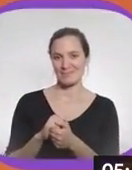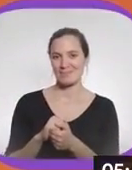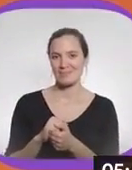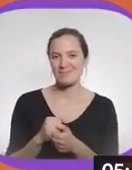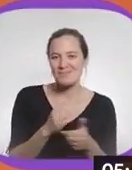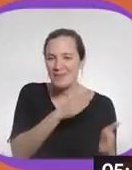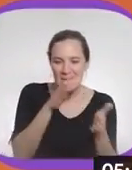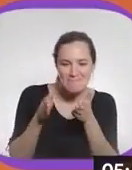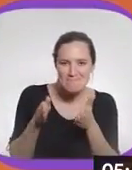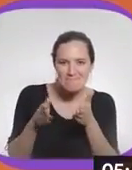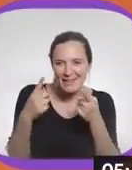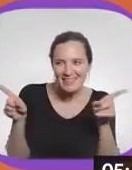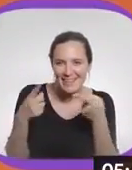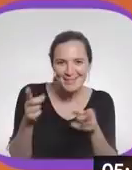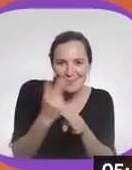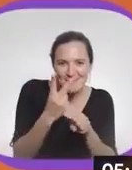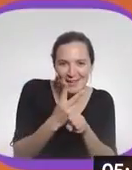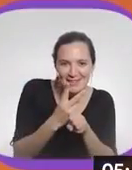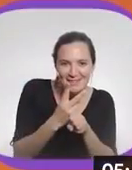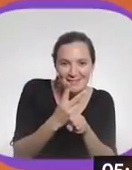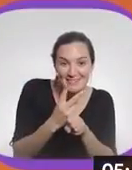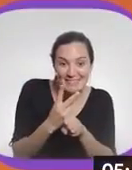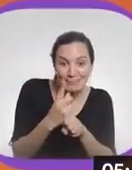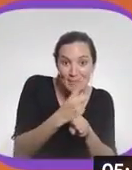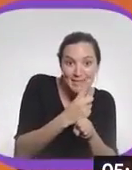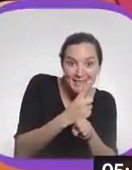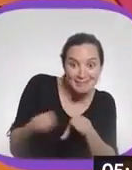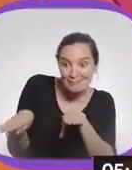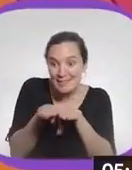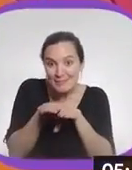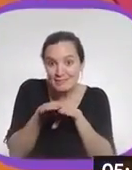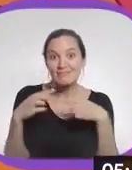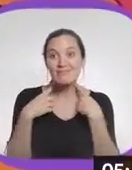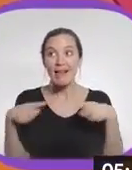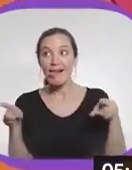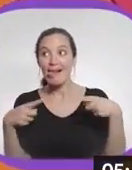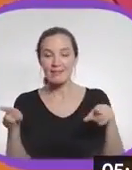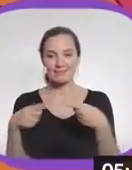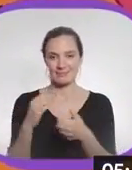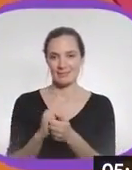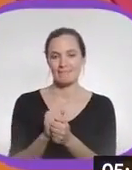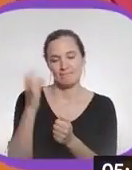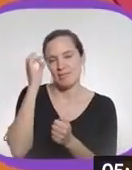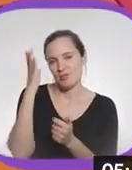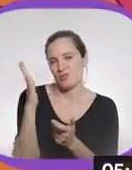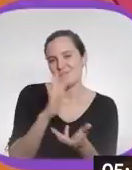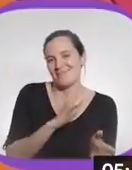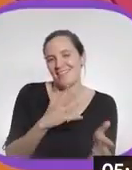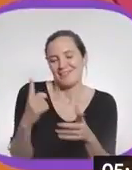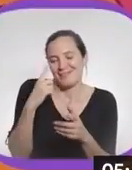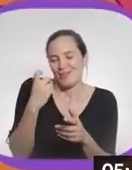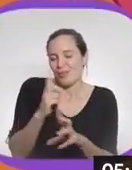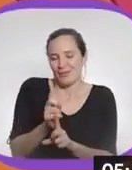estrofa igual que la primera. A la una, a las dos y al... ¡Ah! Disculpa, a veces pierdo